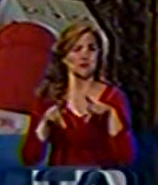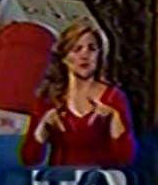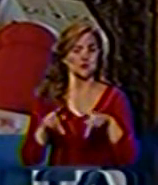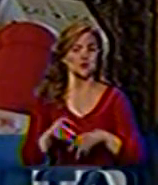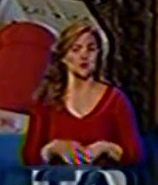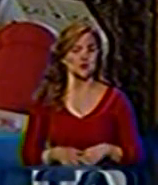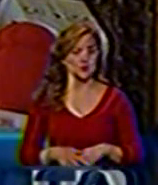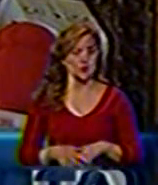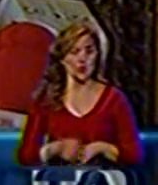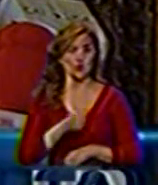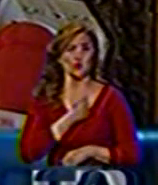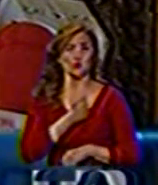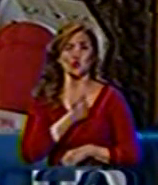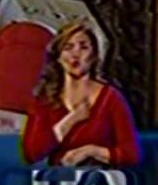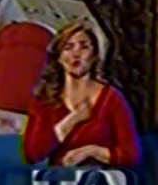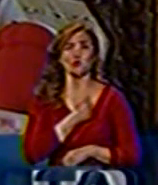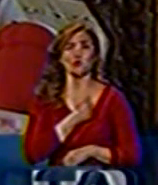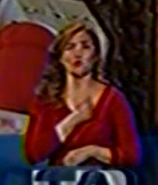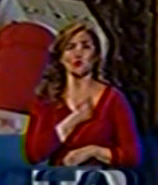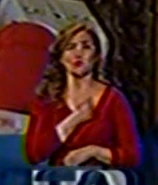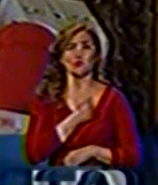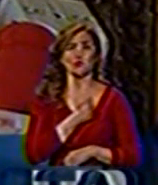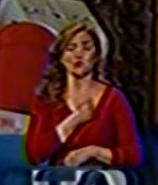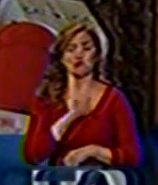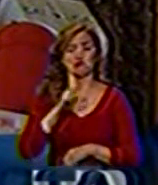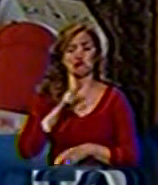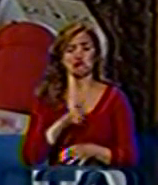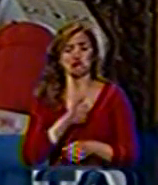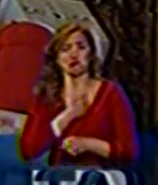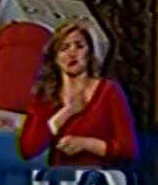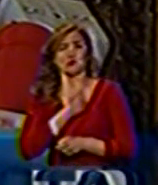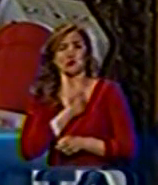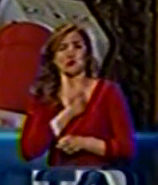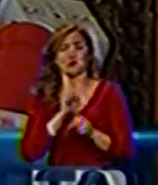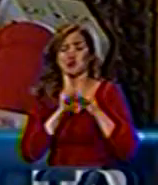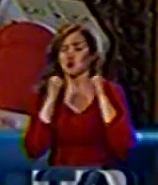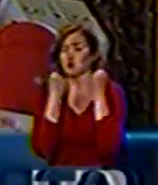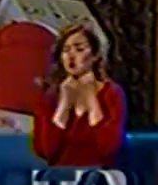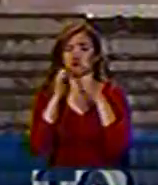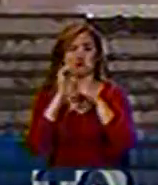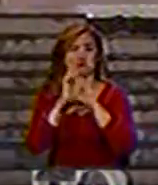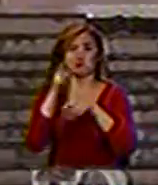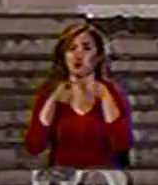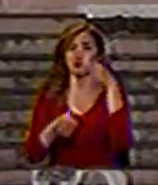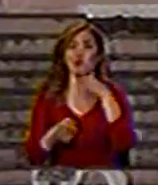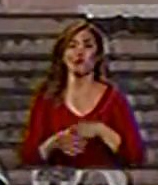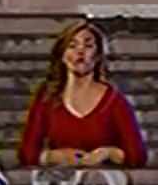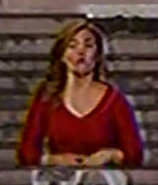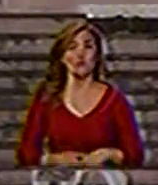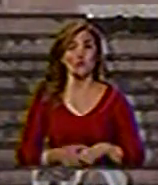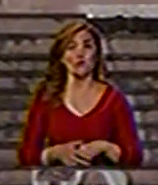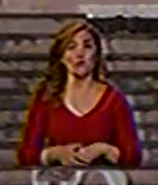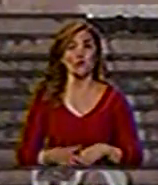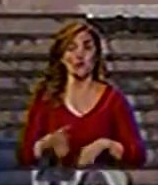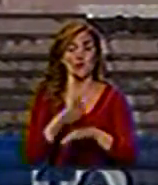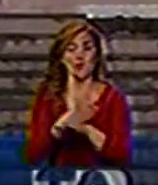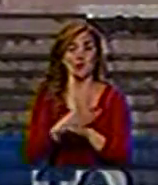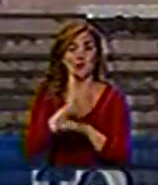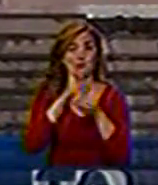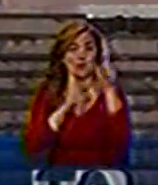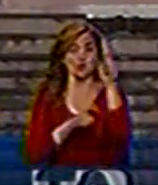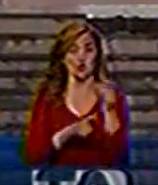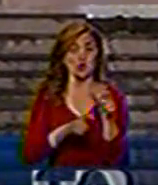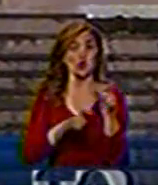adueñe ni de parte, aunque sea ínfima, de nuestra sociedad ecuatoriana. Sobre las agresiones a un